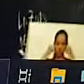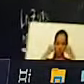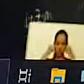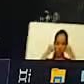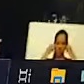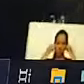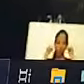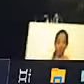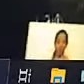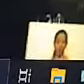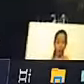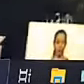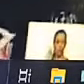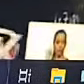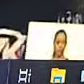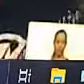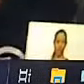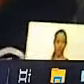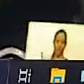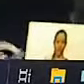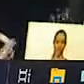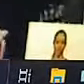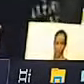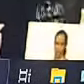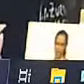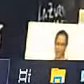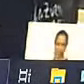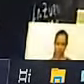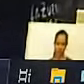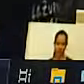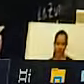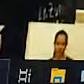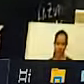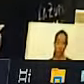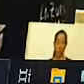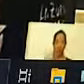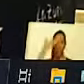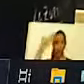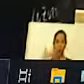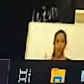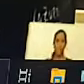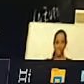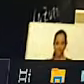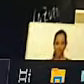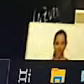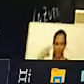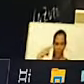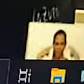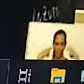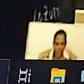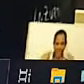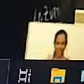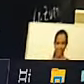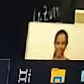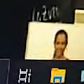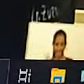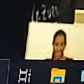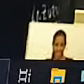mostrar el día de hoy, porque ayer no quisimos hacer hincapié. Quiero mandarle un saludo a mis hijos, están viéndome, Rebeca,